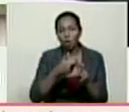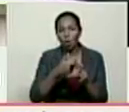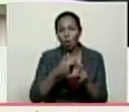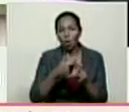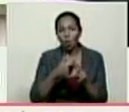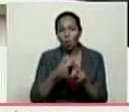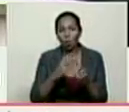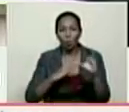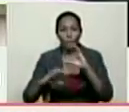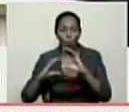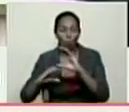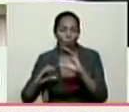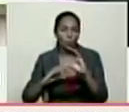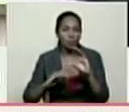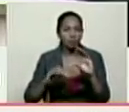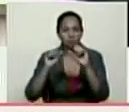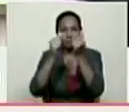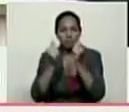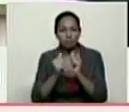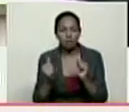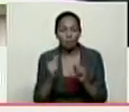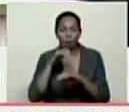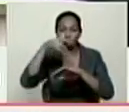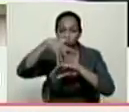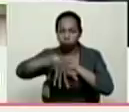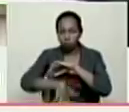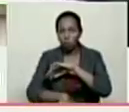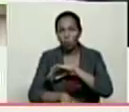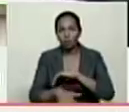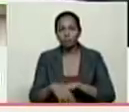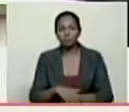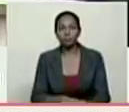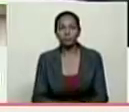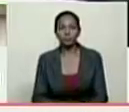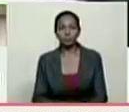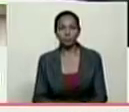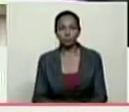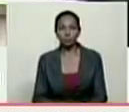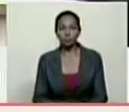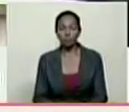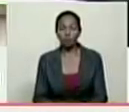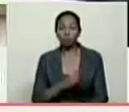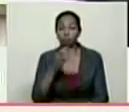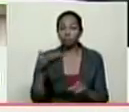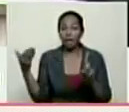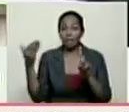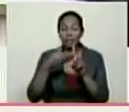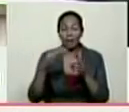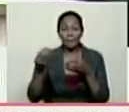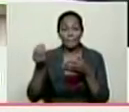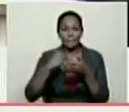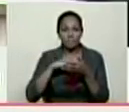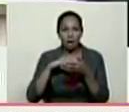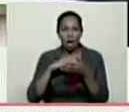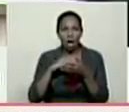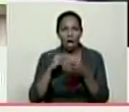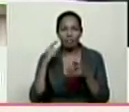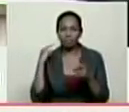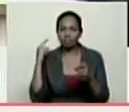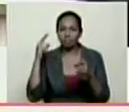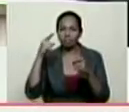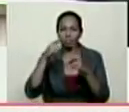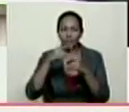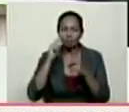central hidroeléctrica Simón Bolívar de Guri. Es decir, fueron ataques más de tipo mecánico. Aquí están algunos